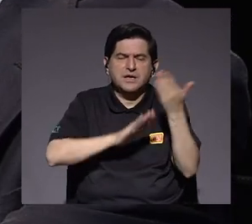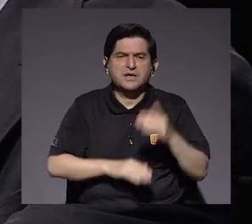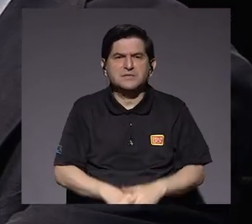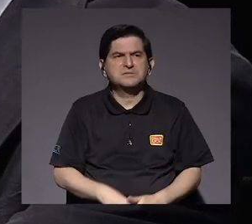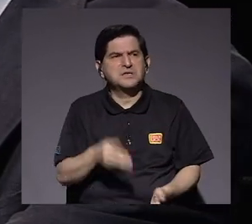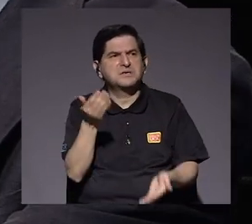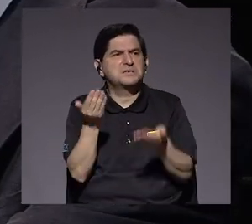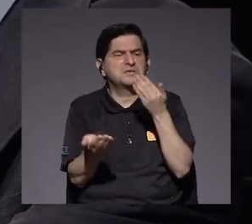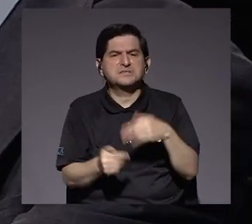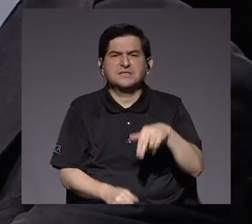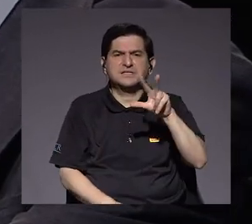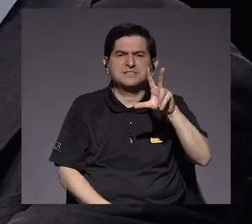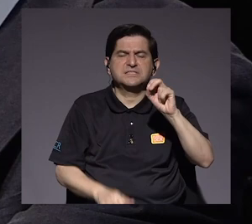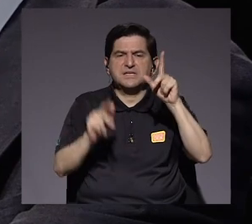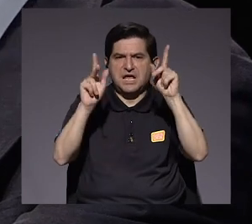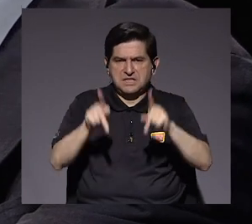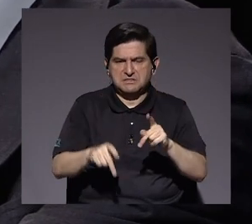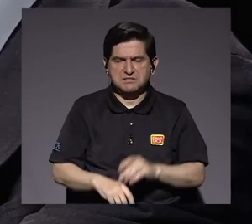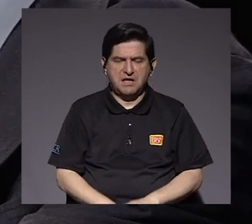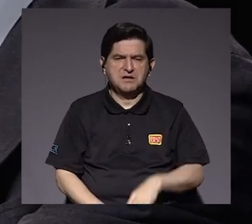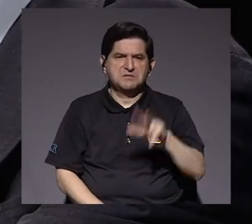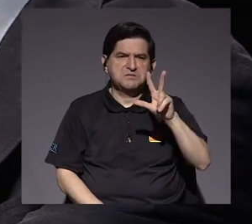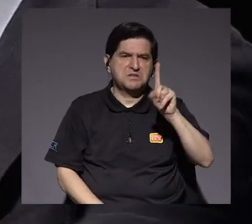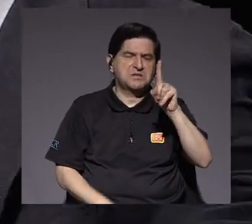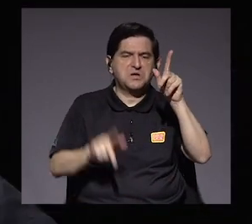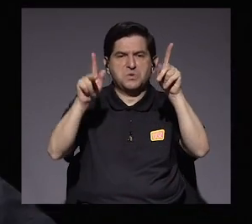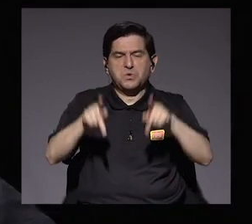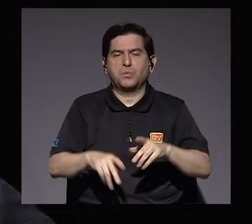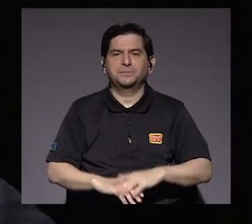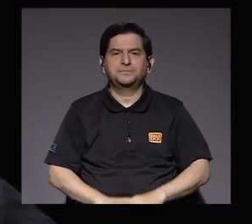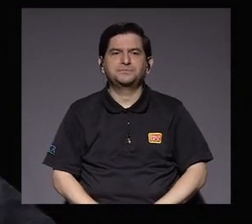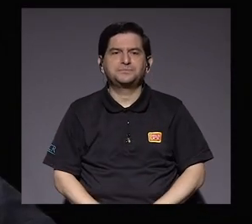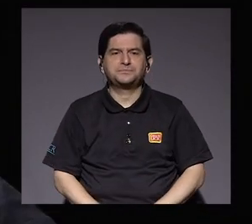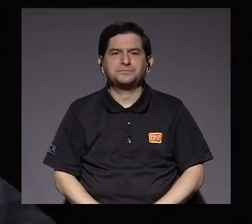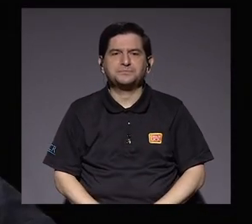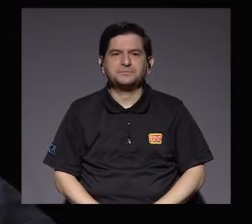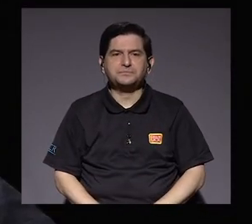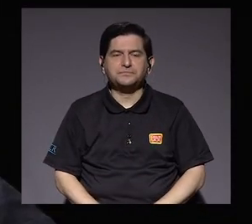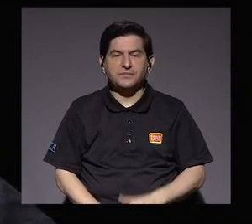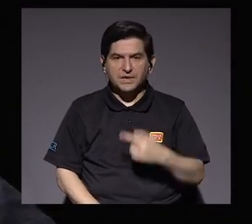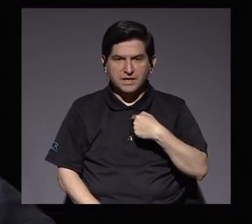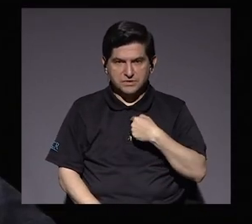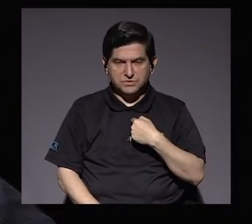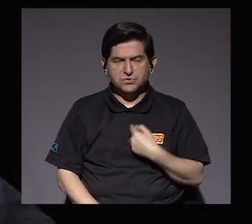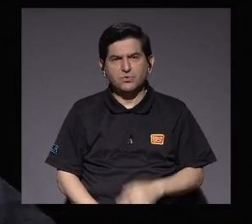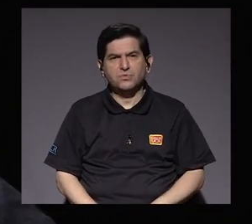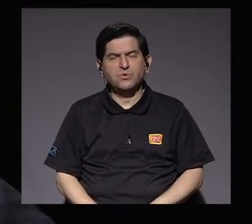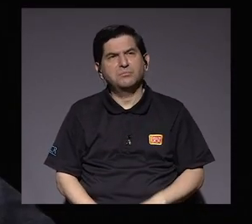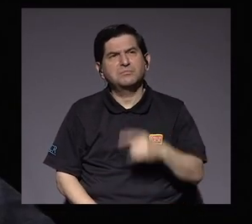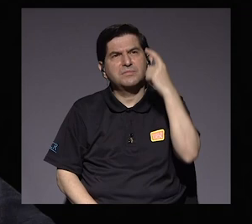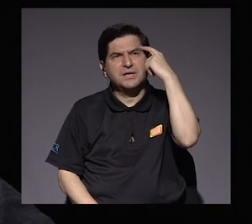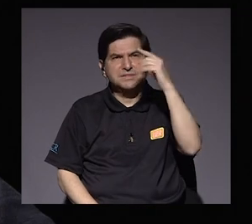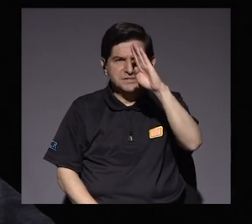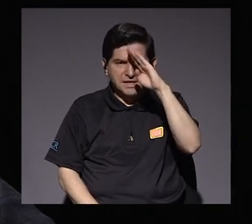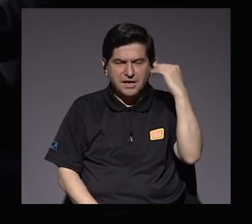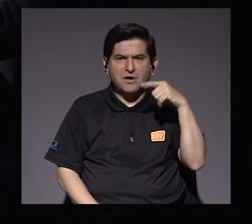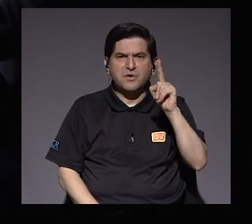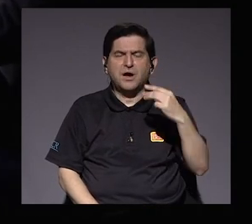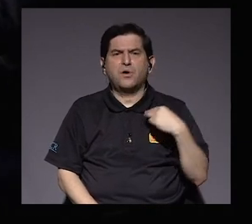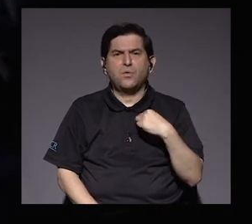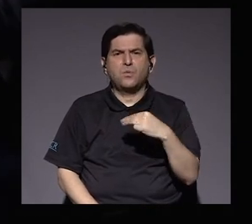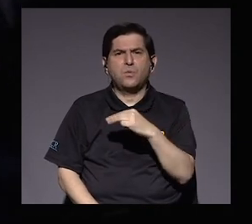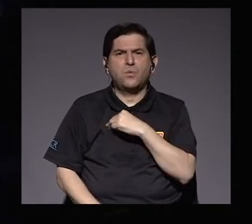poco más de 30 personas, 30, 31 personas. Uh-huh. Si uno lo pone en términos relativos, a doña Laura se le fue un ministro,